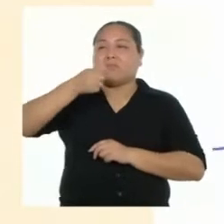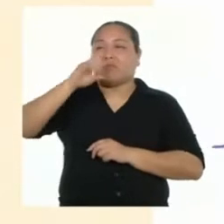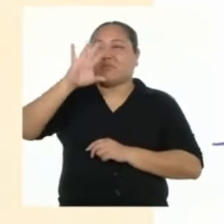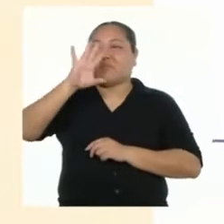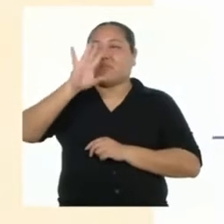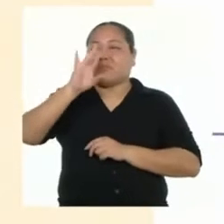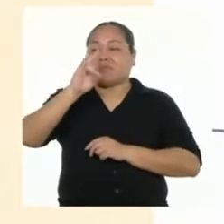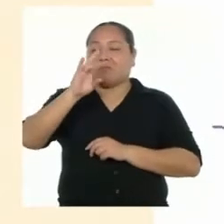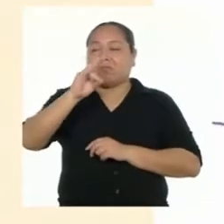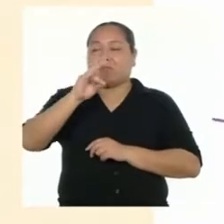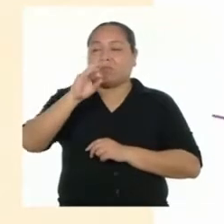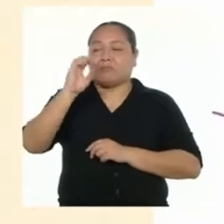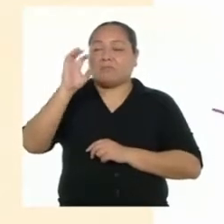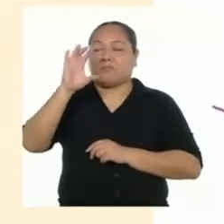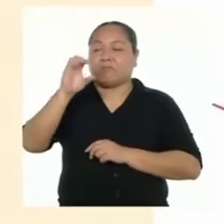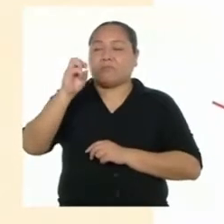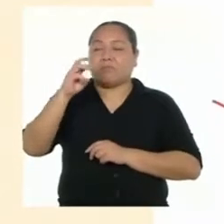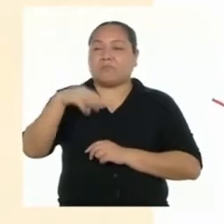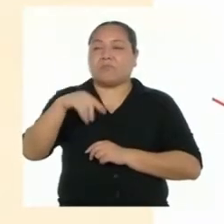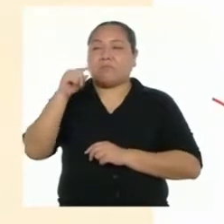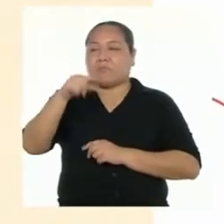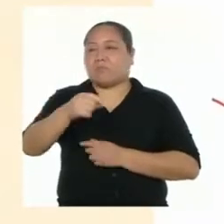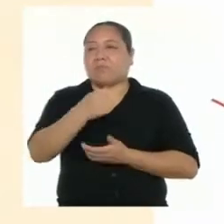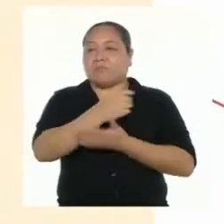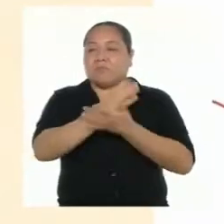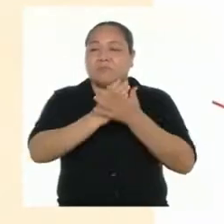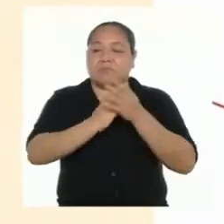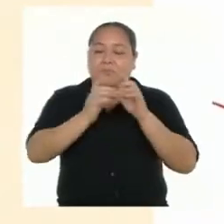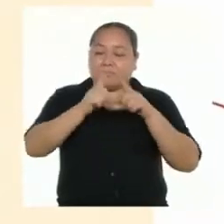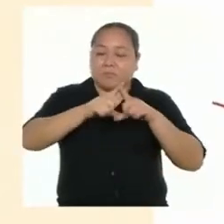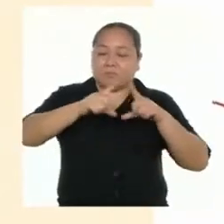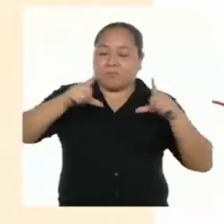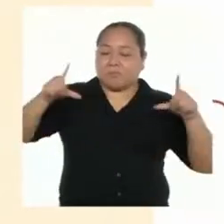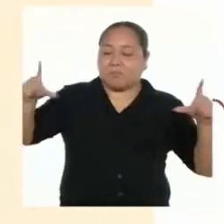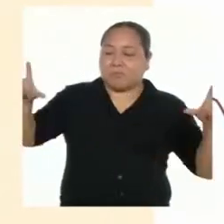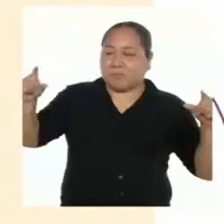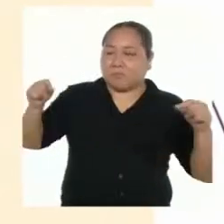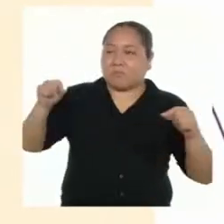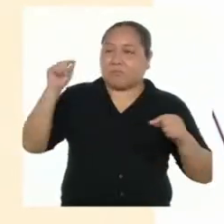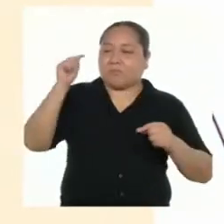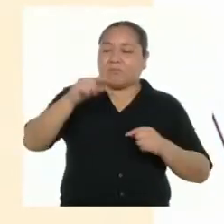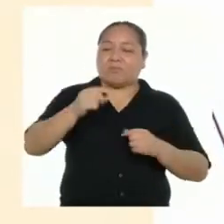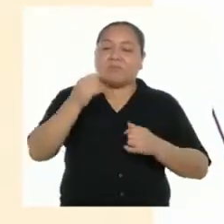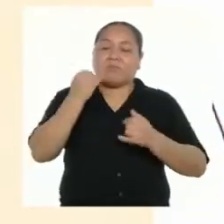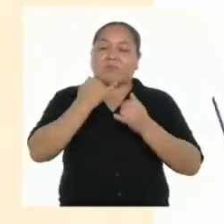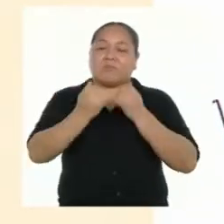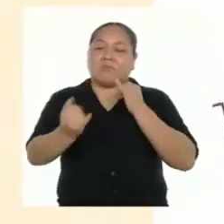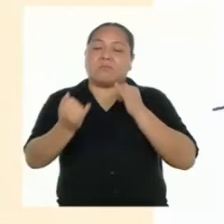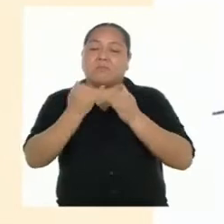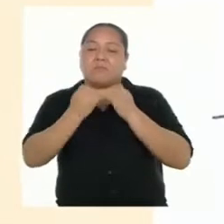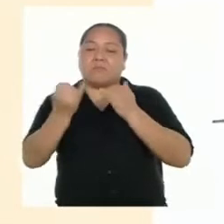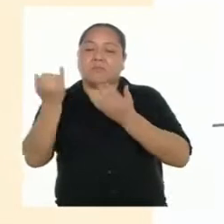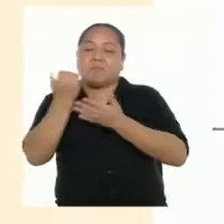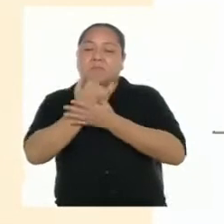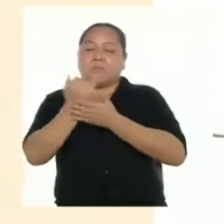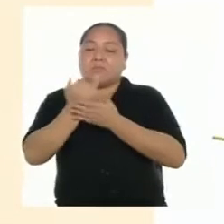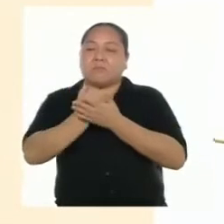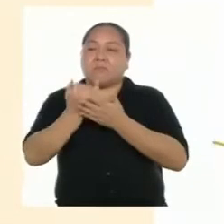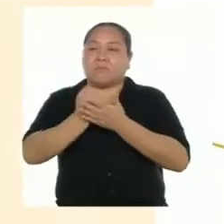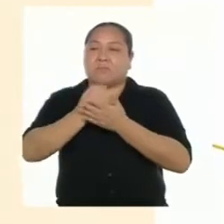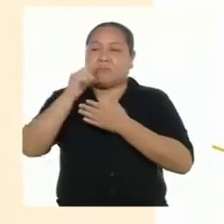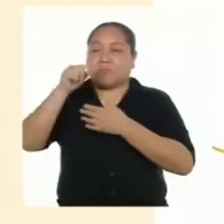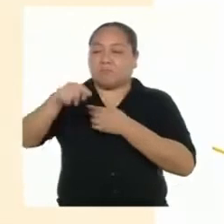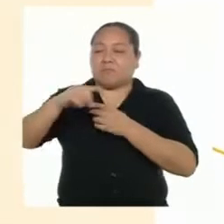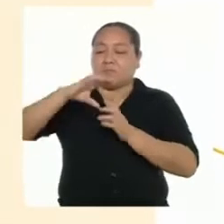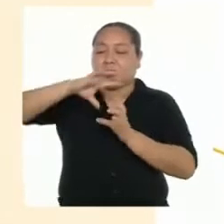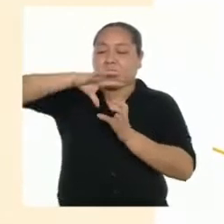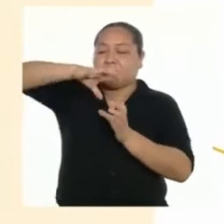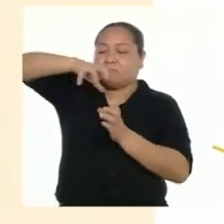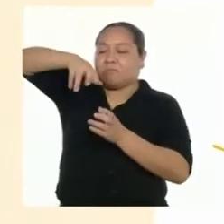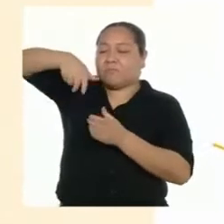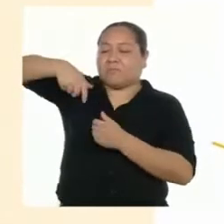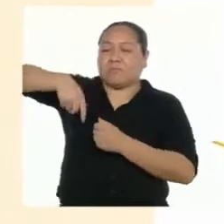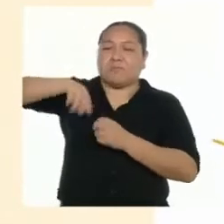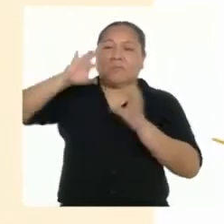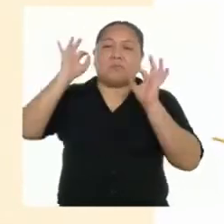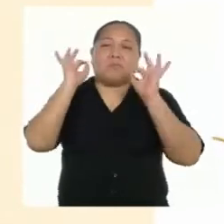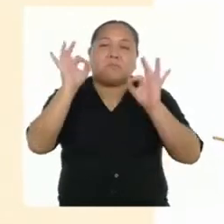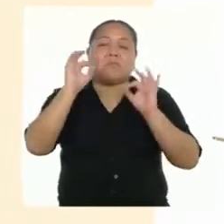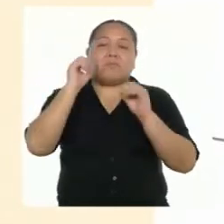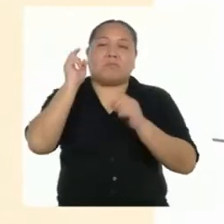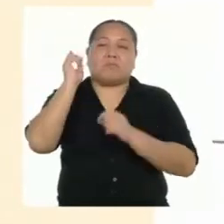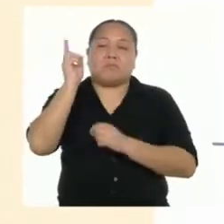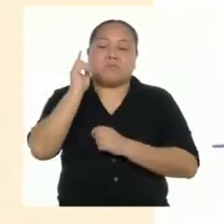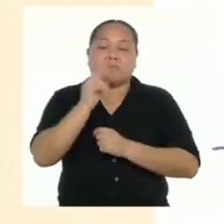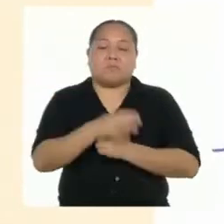centímetros. Ese sería el lado más largo del rectángulo. Y así tendría el diseño final del segundo cilindro en este rollo.